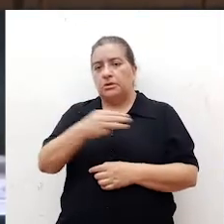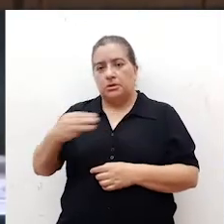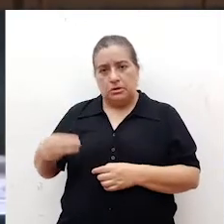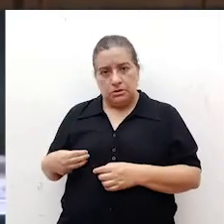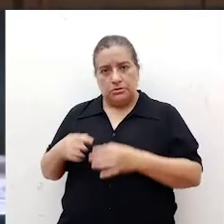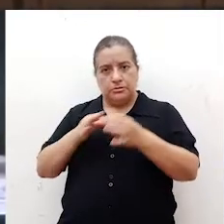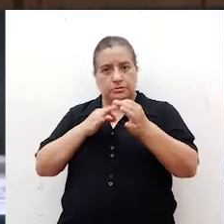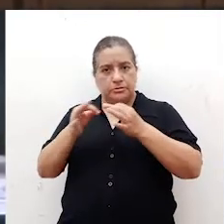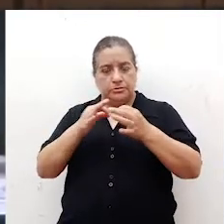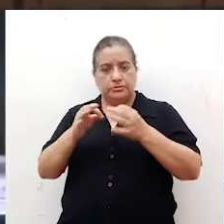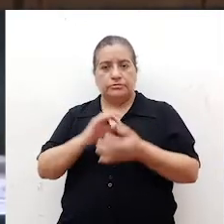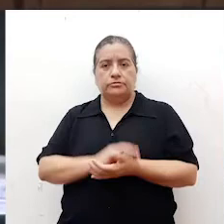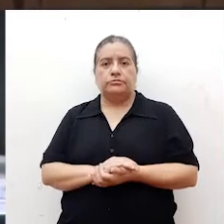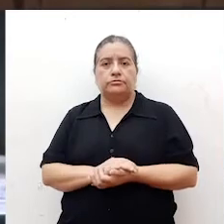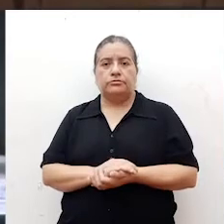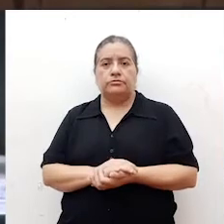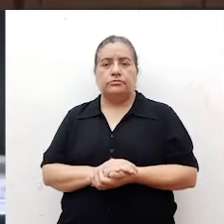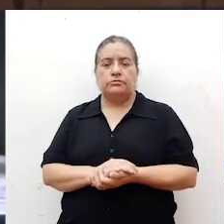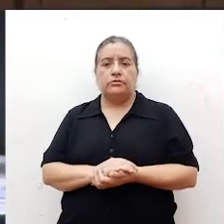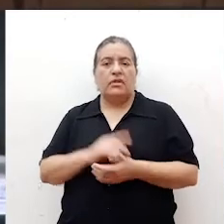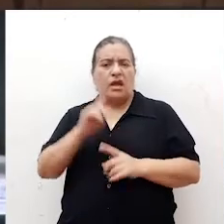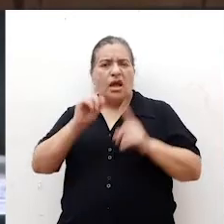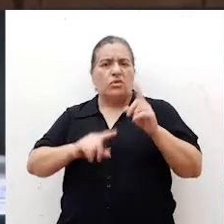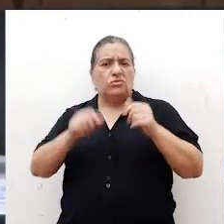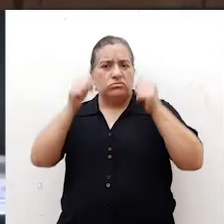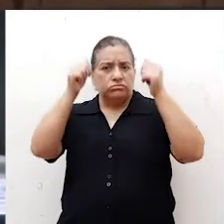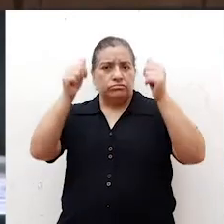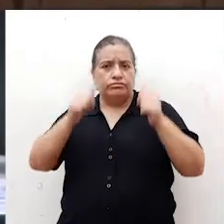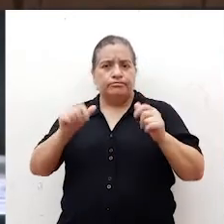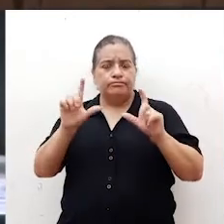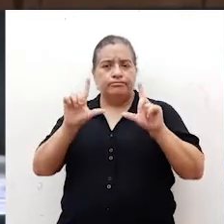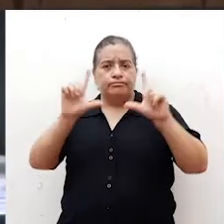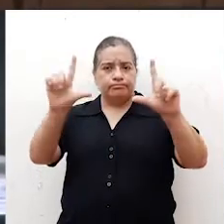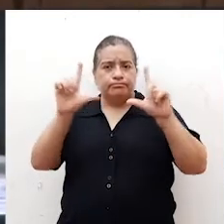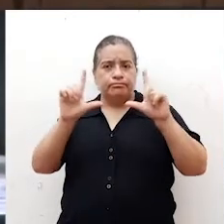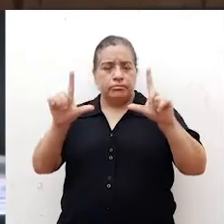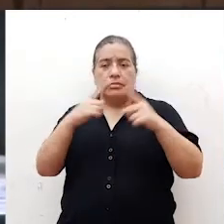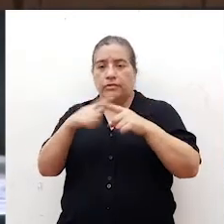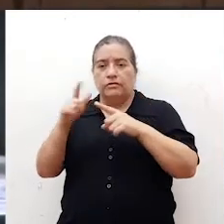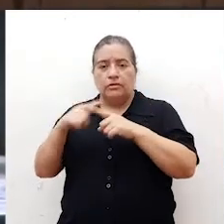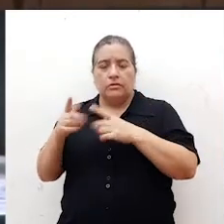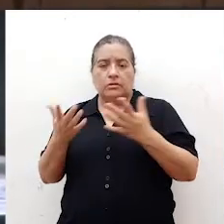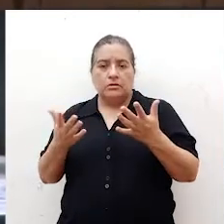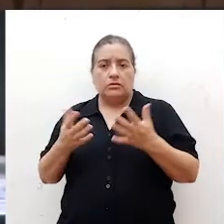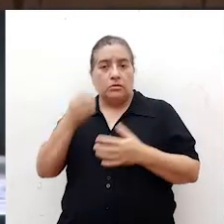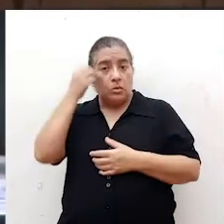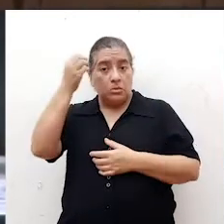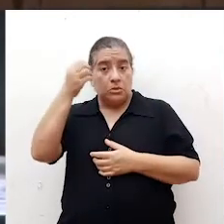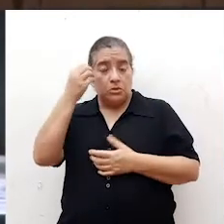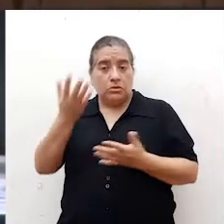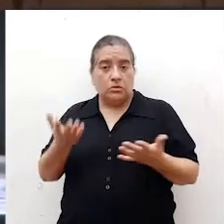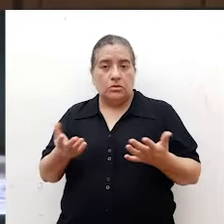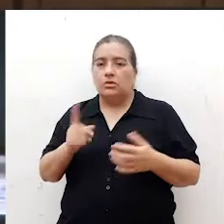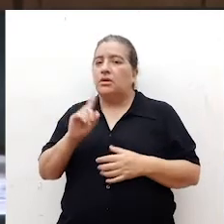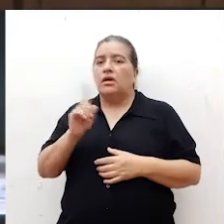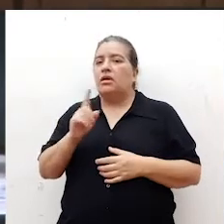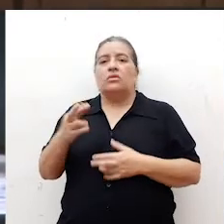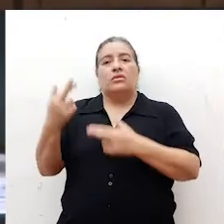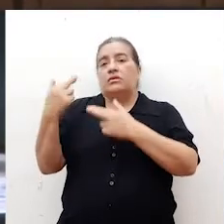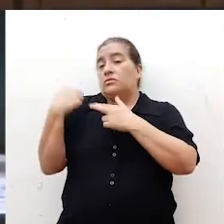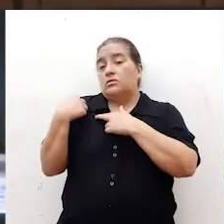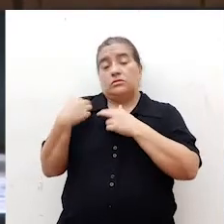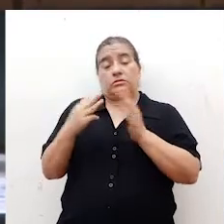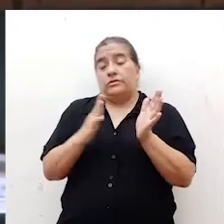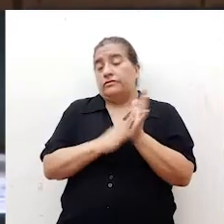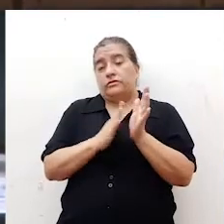este. Esas actas son de naturaleza pública, tienen que conocerse. En este momento no